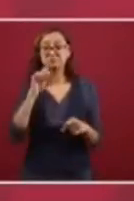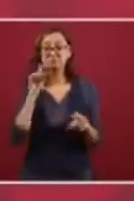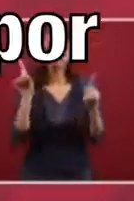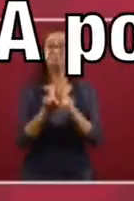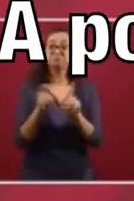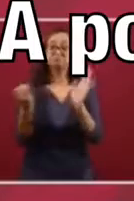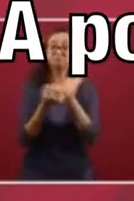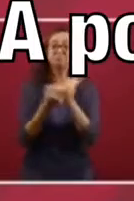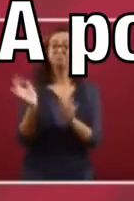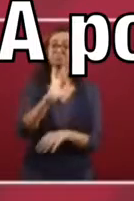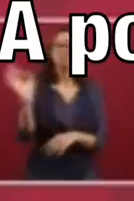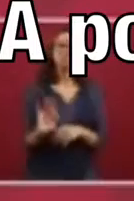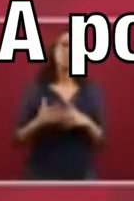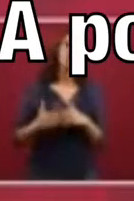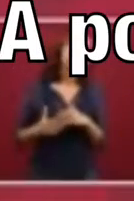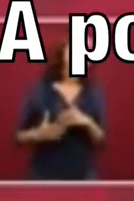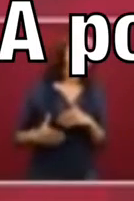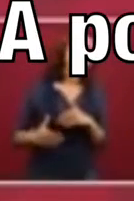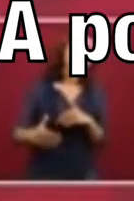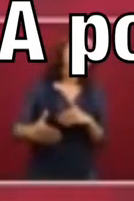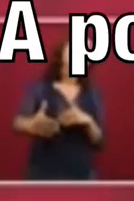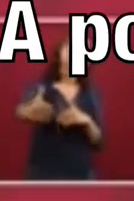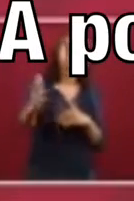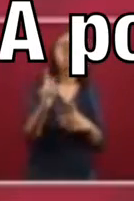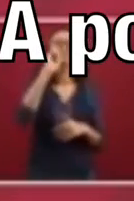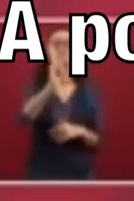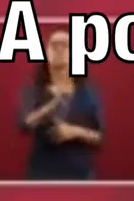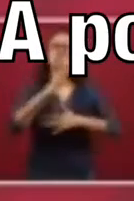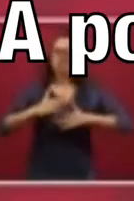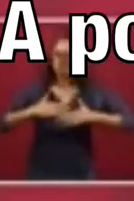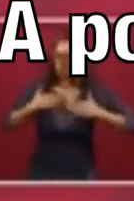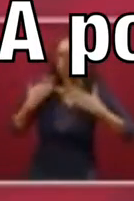tasas bajas a largo plazo. O sea, que hay confianza